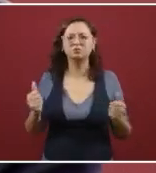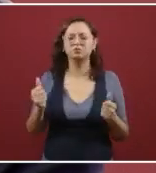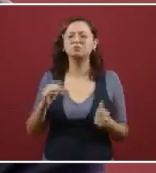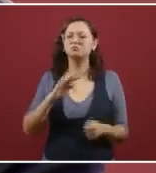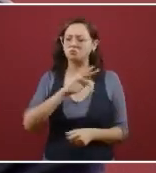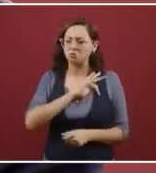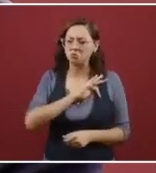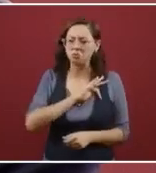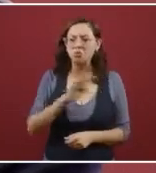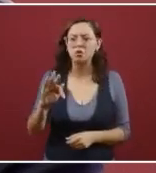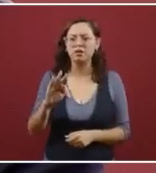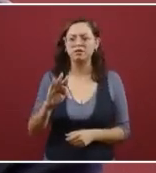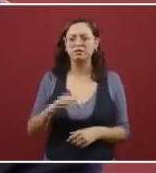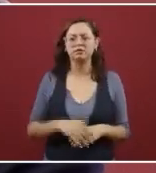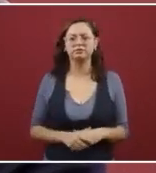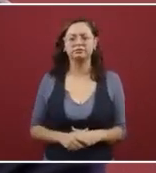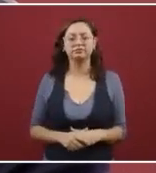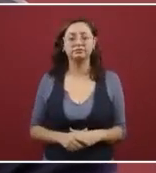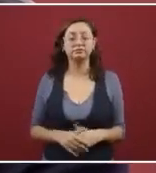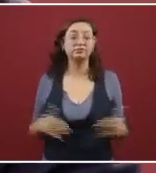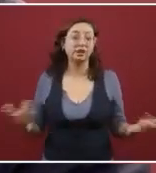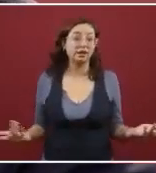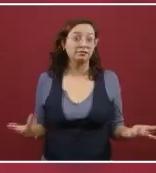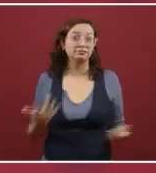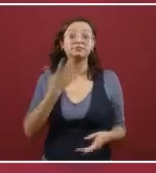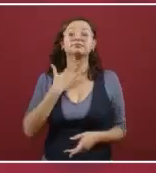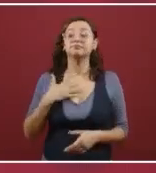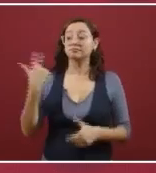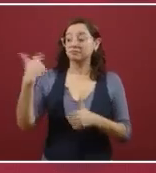pudo con el huachicol,